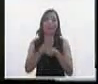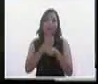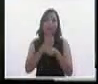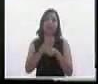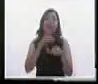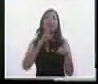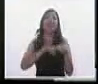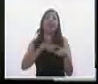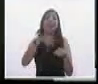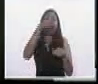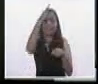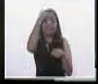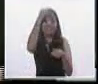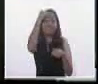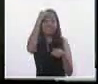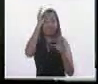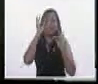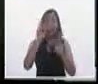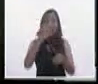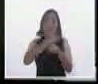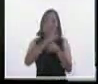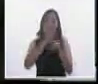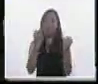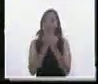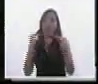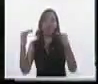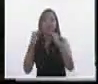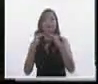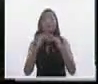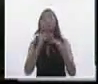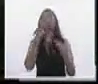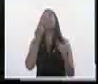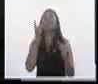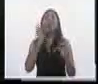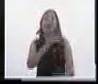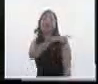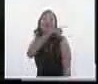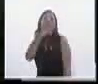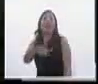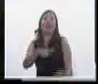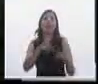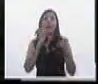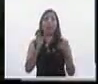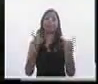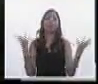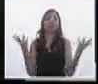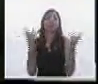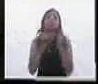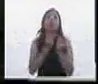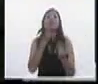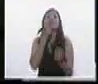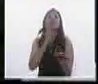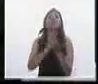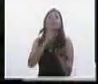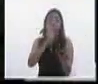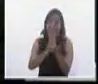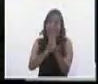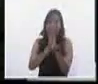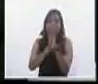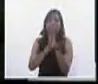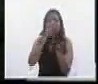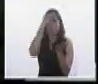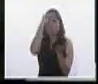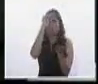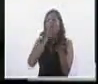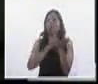rezago educativo muy amplio no podemos generalizar y al hablar de discapacidad eh caemos en generalizaciones decimos discapacidad y